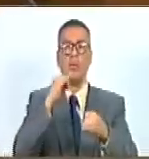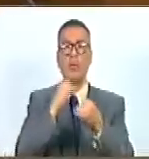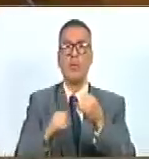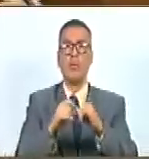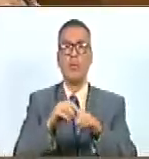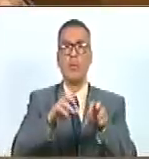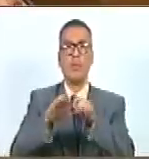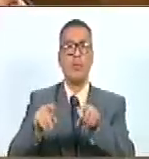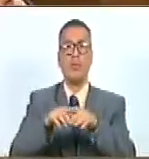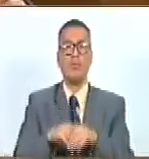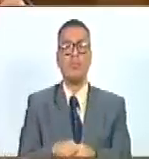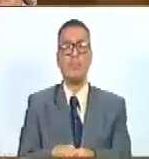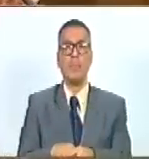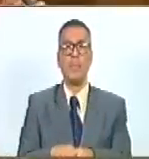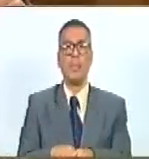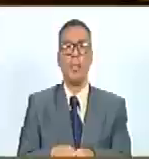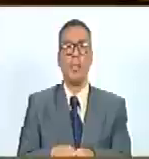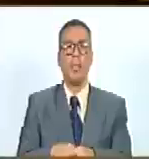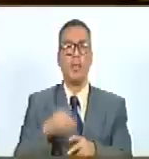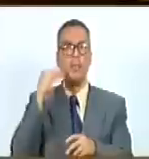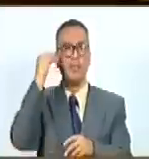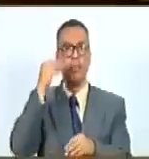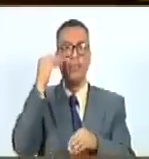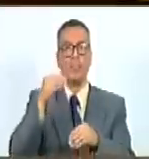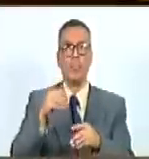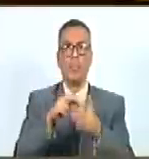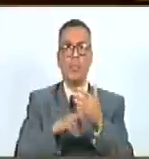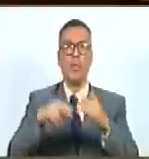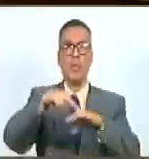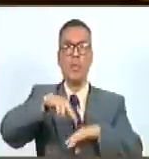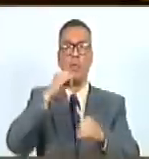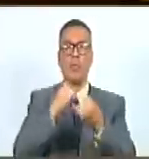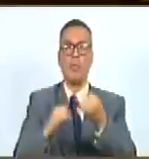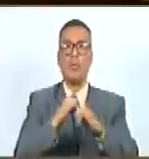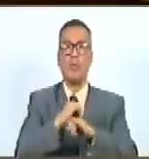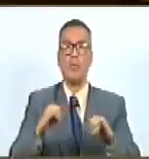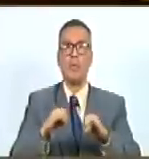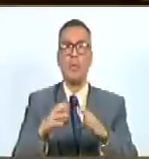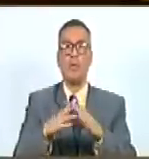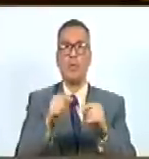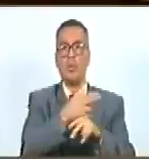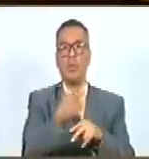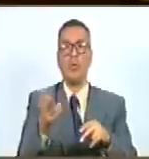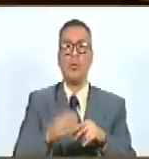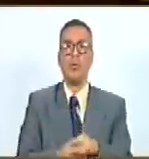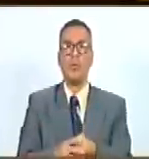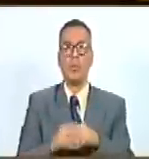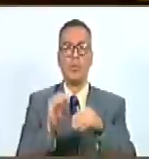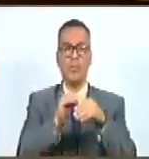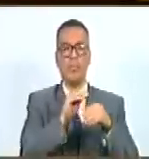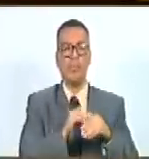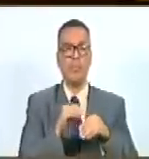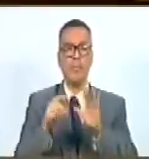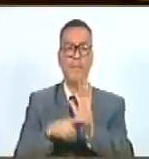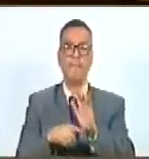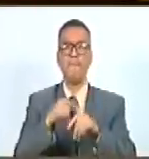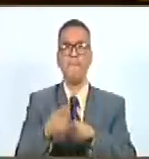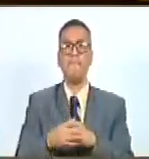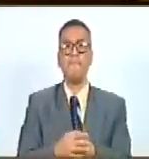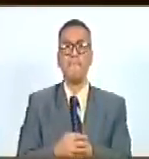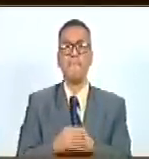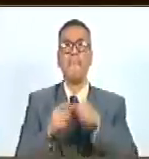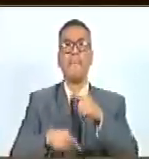del día ciudadano presidente en consecuencia se levanta la sesión quedan todas y todos convocados y convocadas